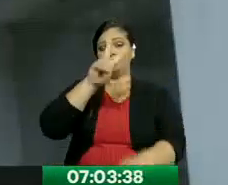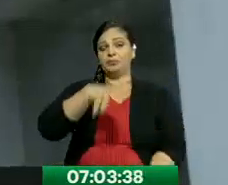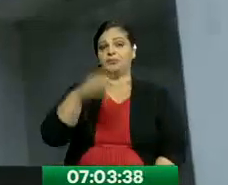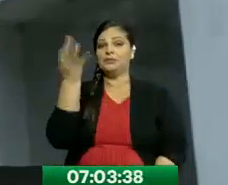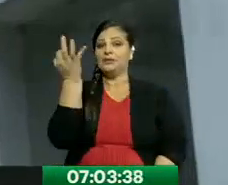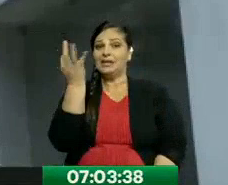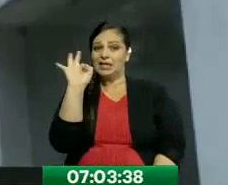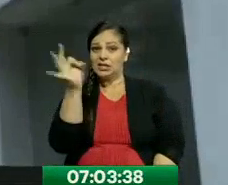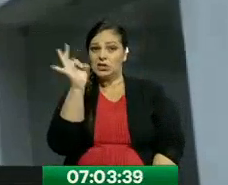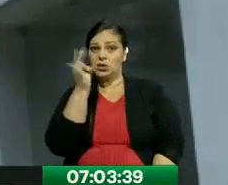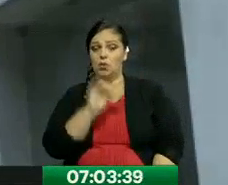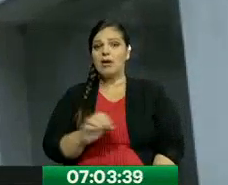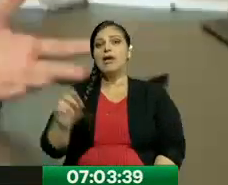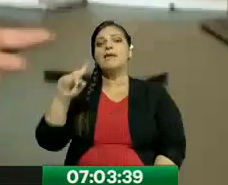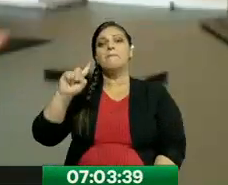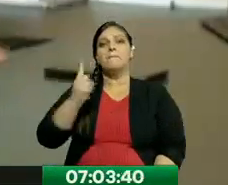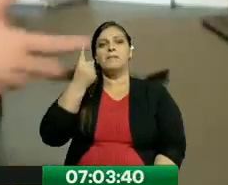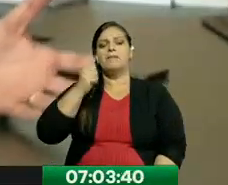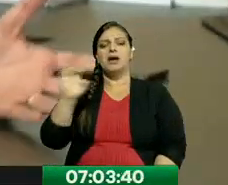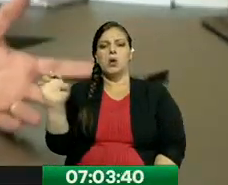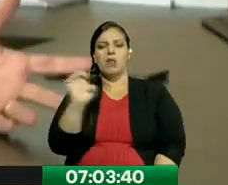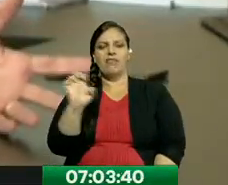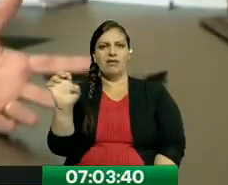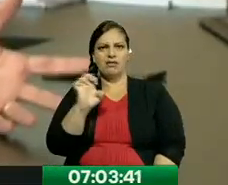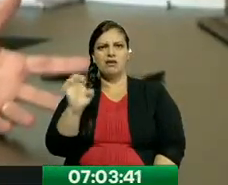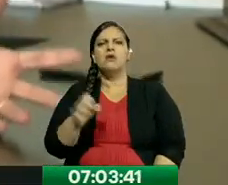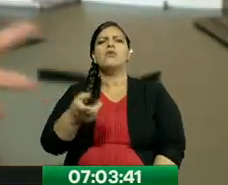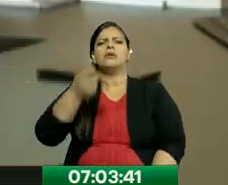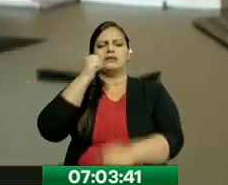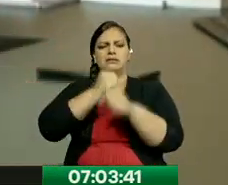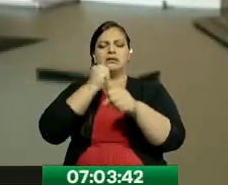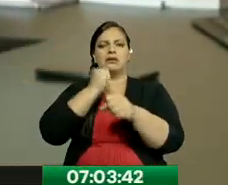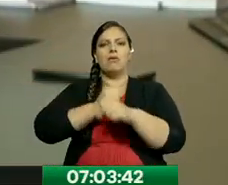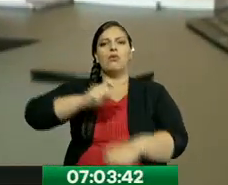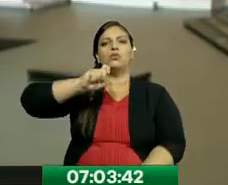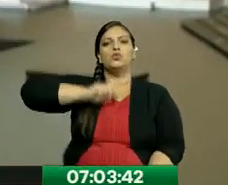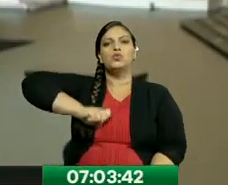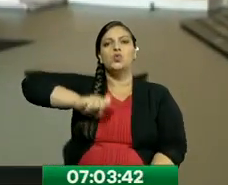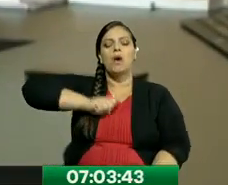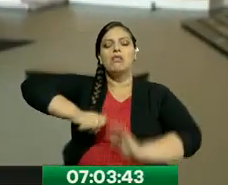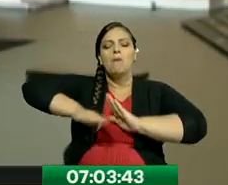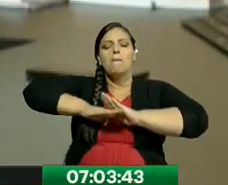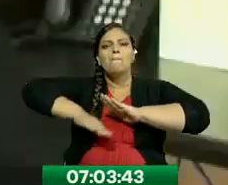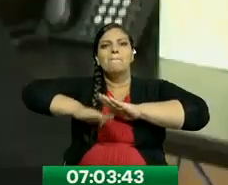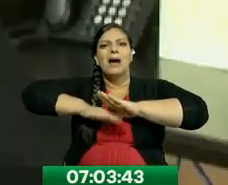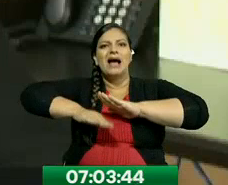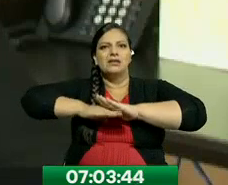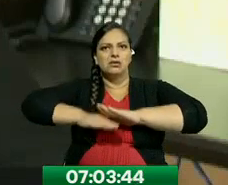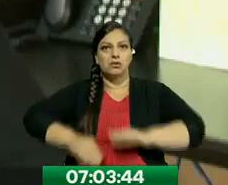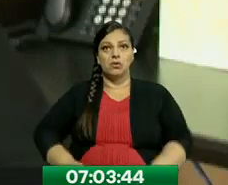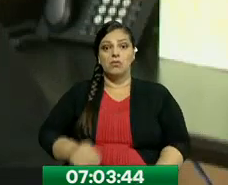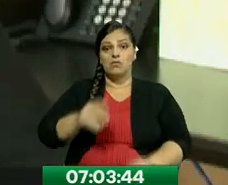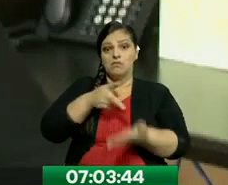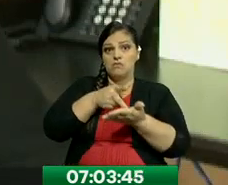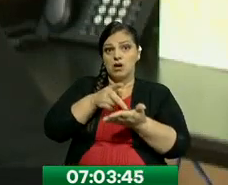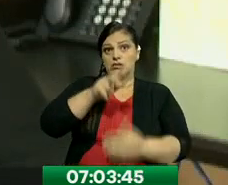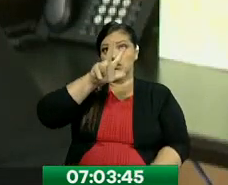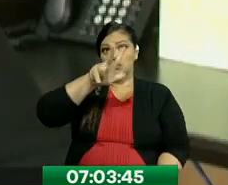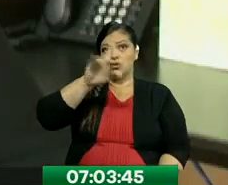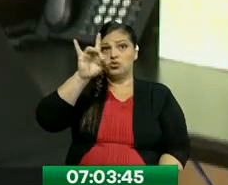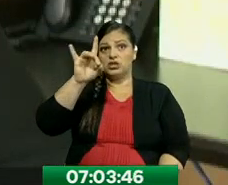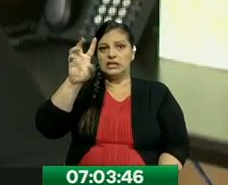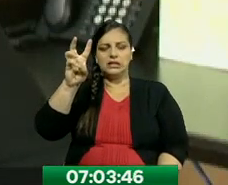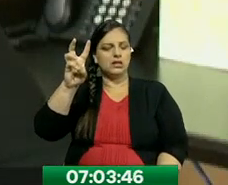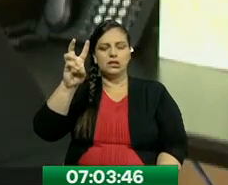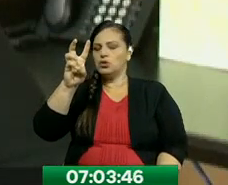1 de enero del 2019. Esto tras el incremento establecido por el gobierno y anunciado por el ministro de Trabajo, Raúl Ledesma. Hemos acordado todo el